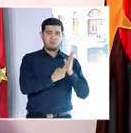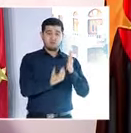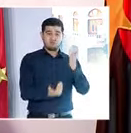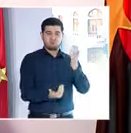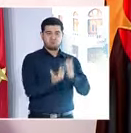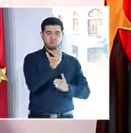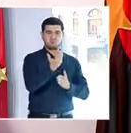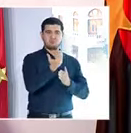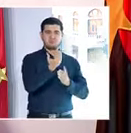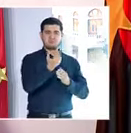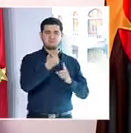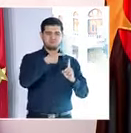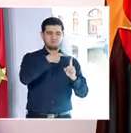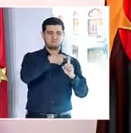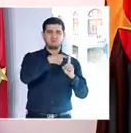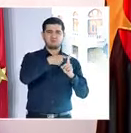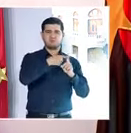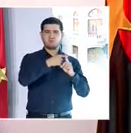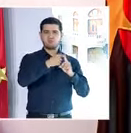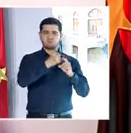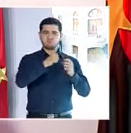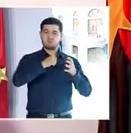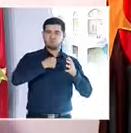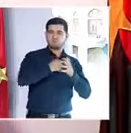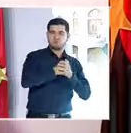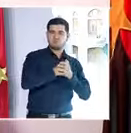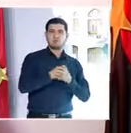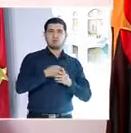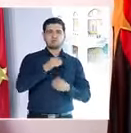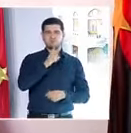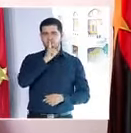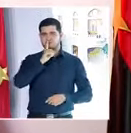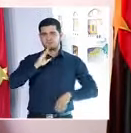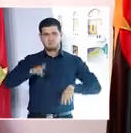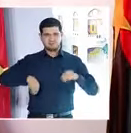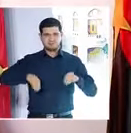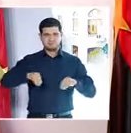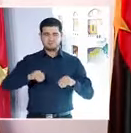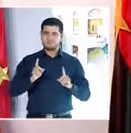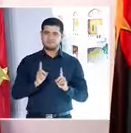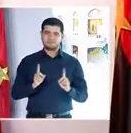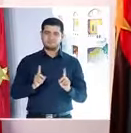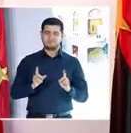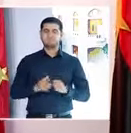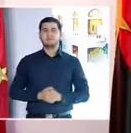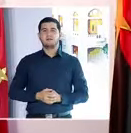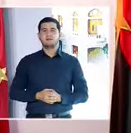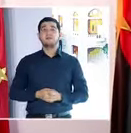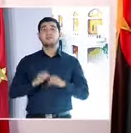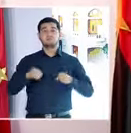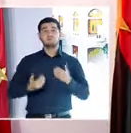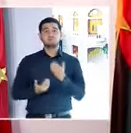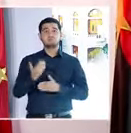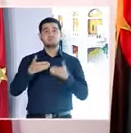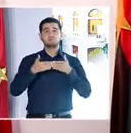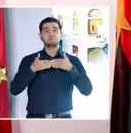Eficiencia, Transparencia y Lucha contra la Corrupción. Para entrar de lleno a lo que será la presentación del informe de